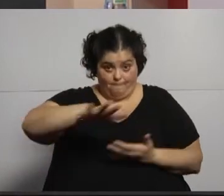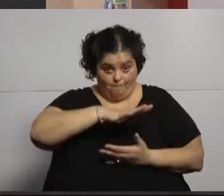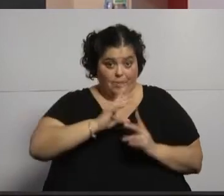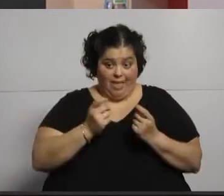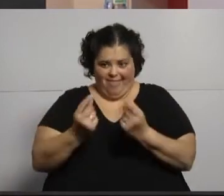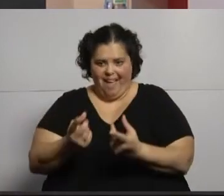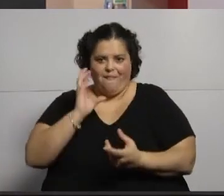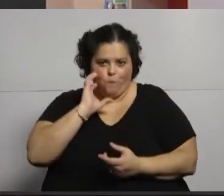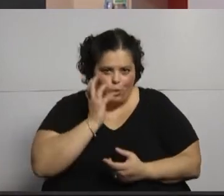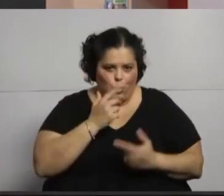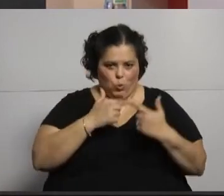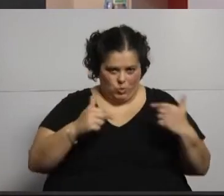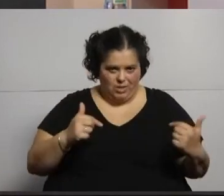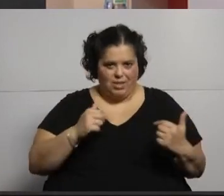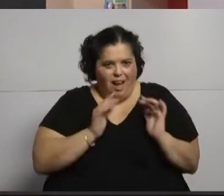sino también poder